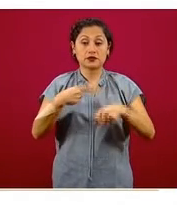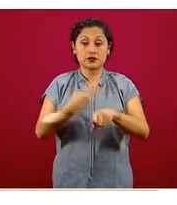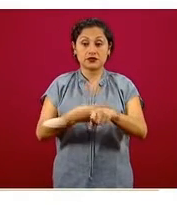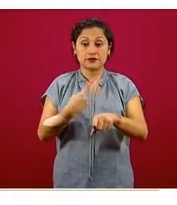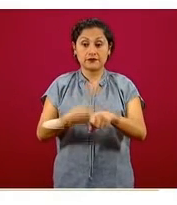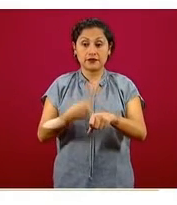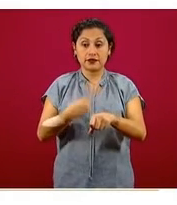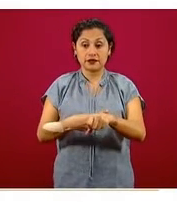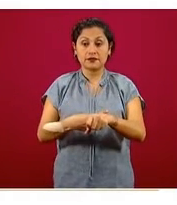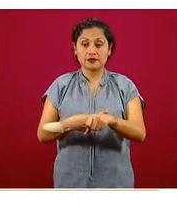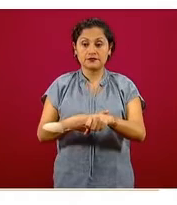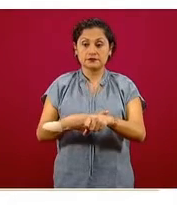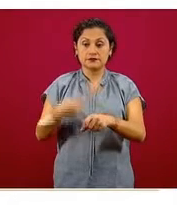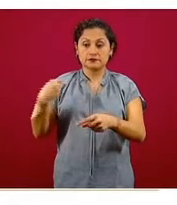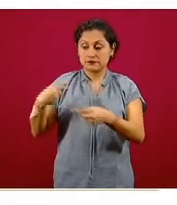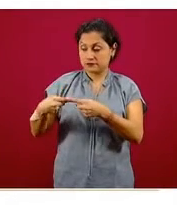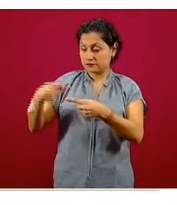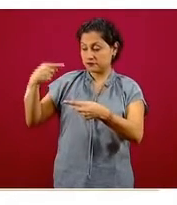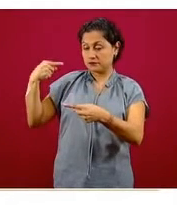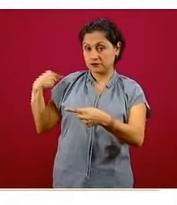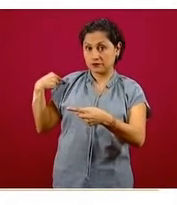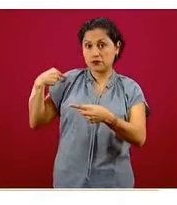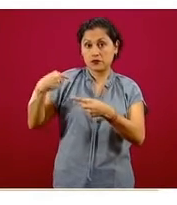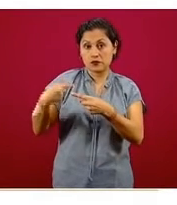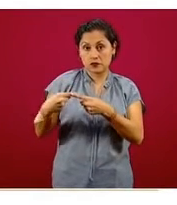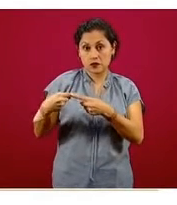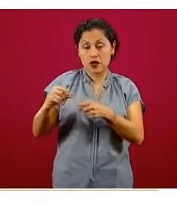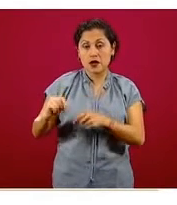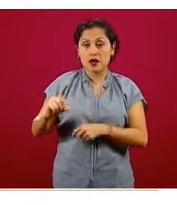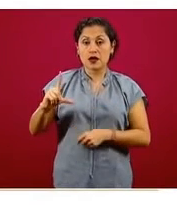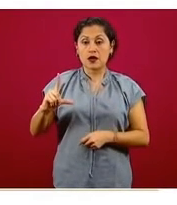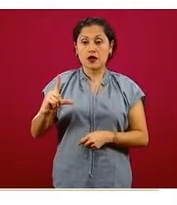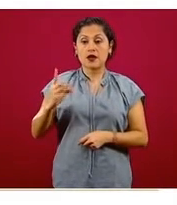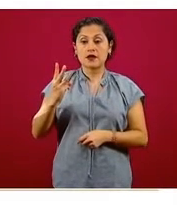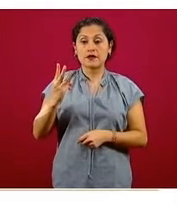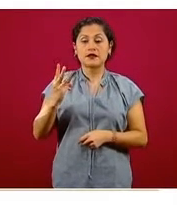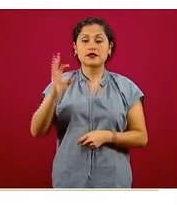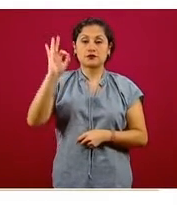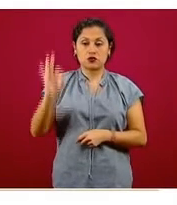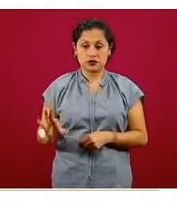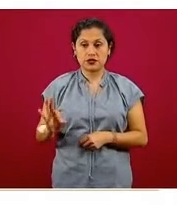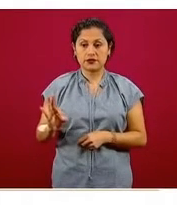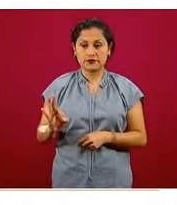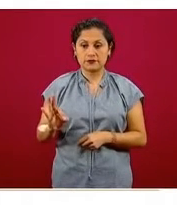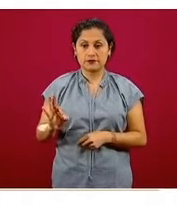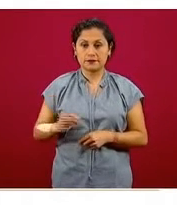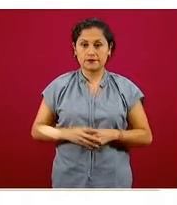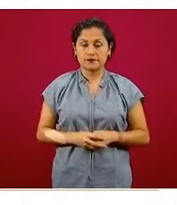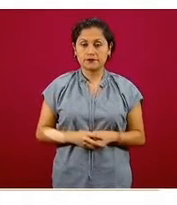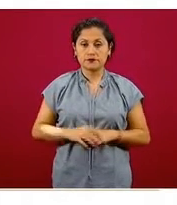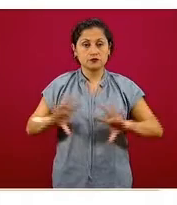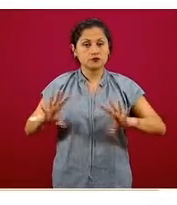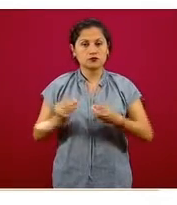el incremento de las últimas 24 horas de casos confirmados, que representan